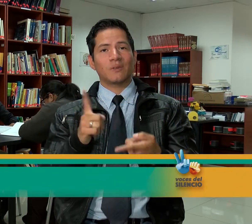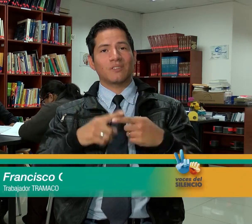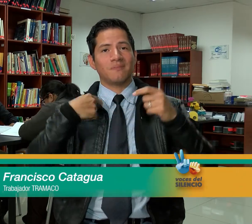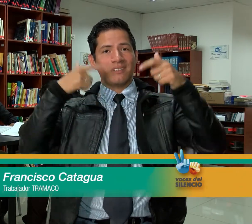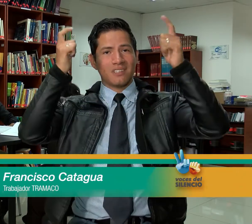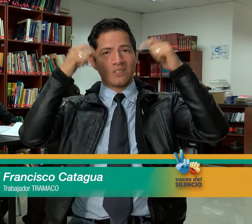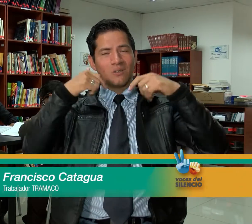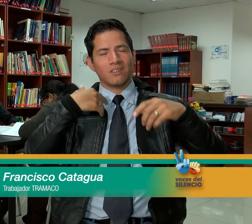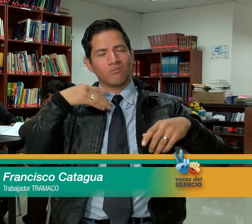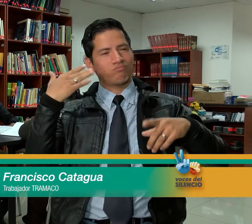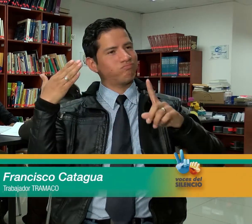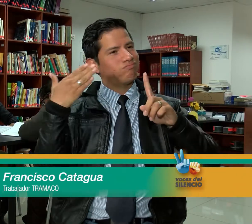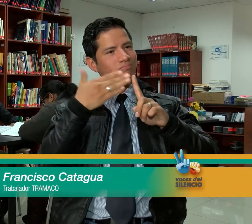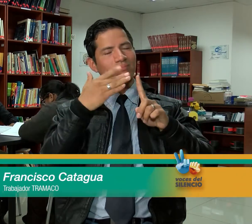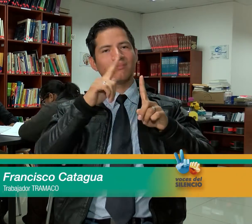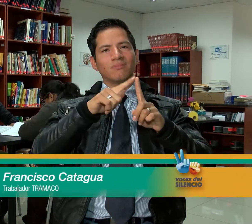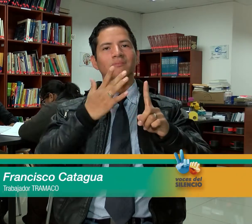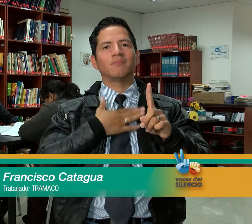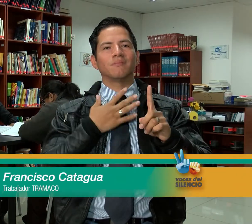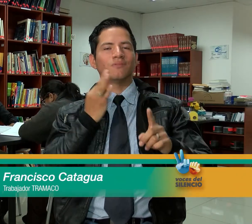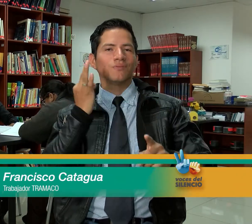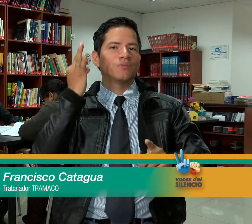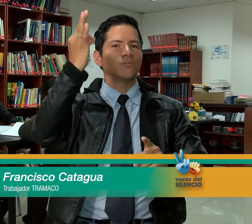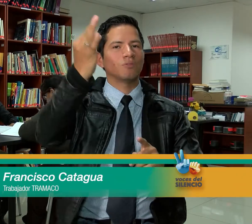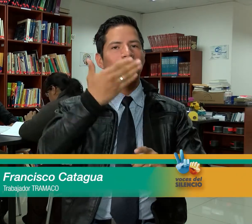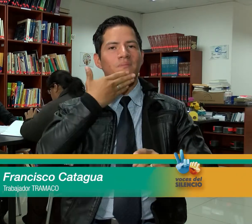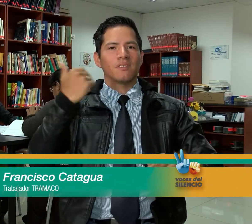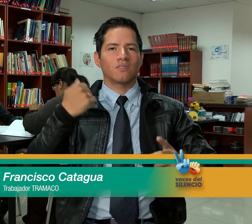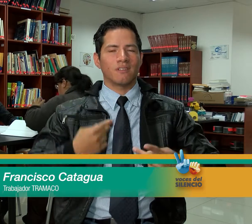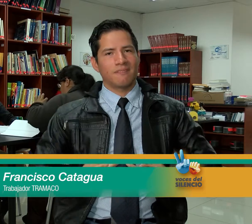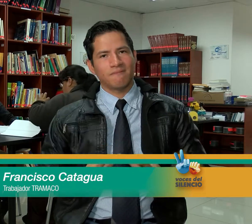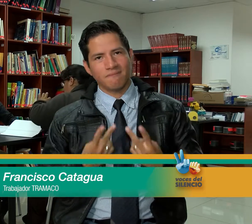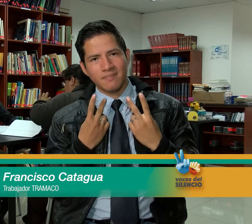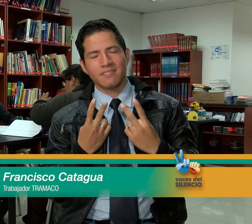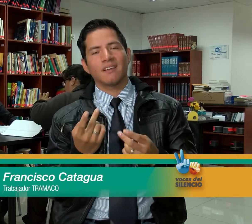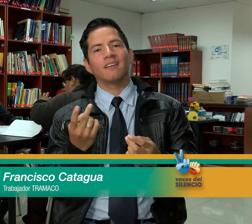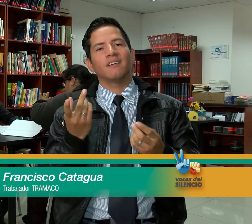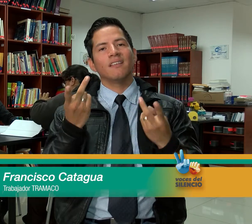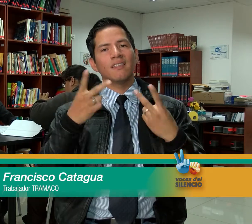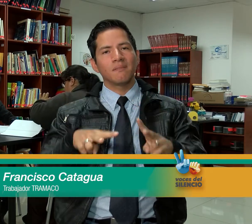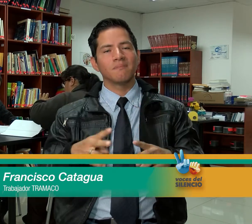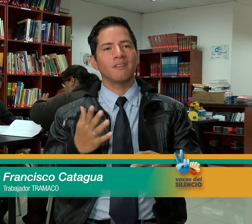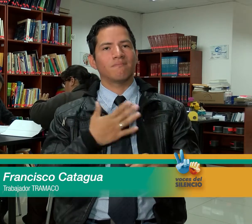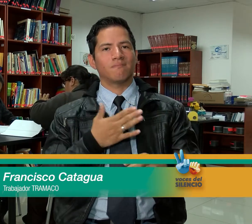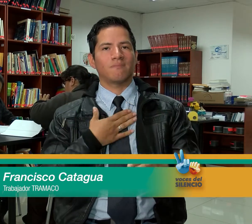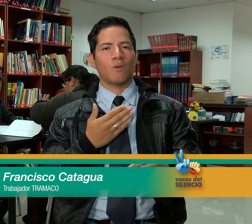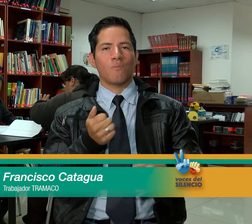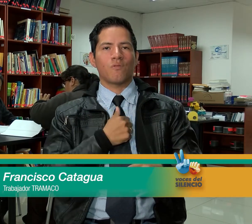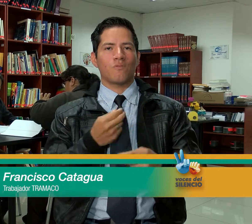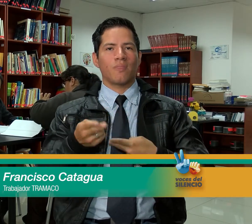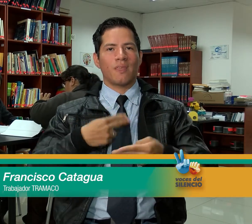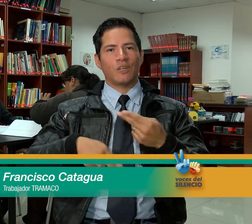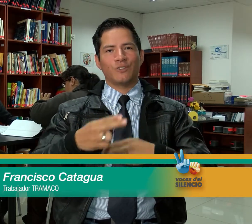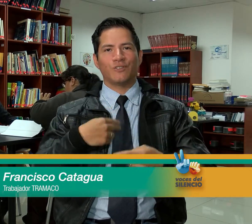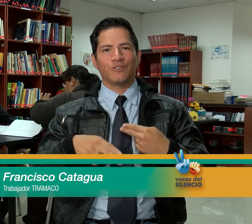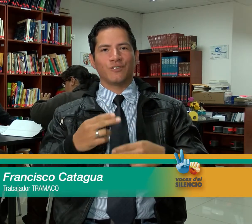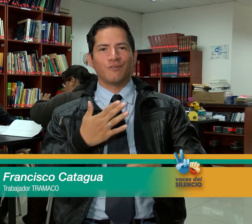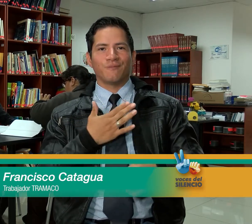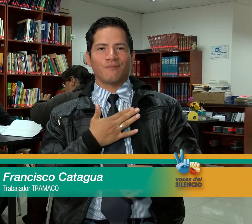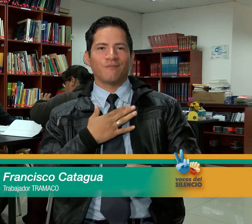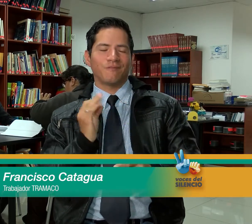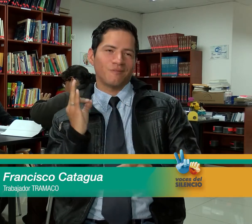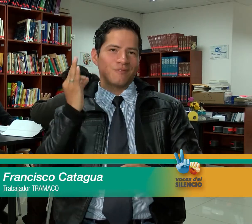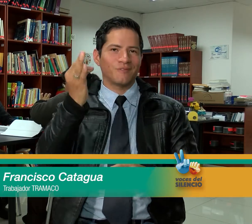Una vez que yo me gradúe, mi meta para el futuro es tener un mejor nivel de vida. Tener mi propio negocio,